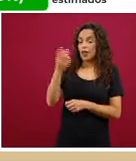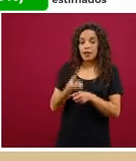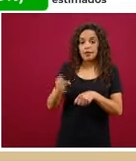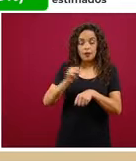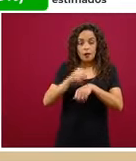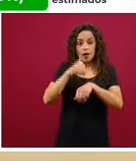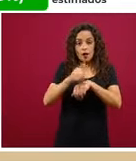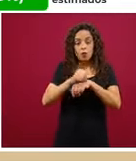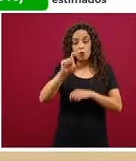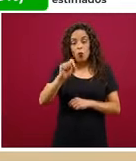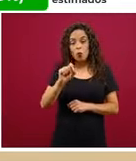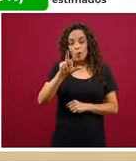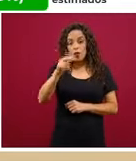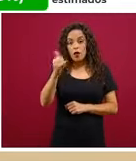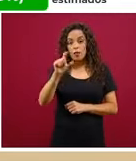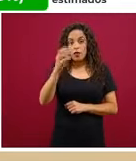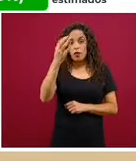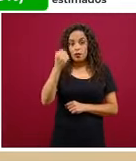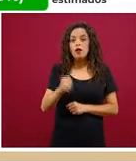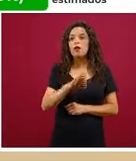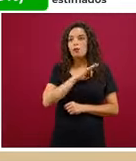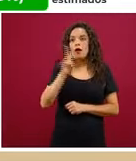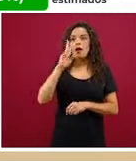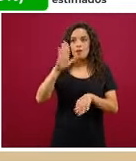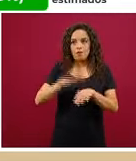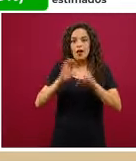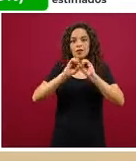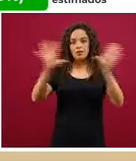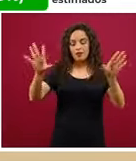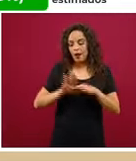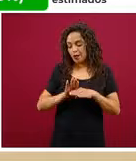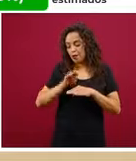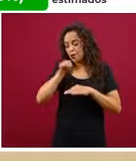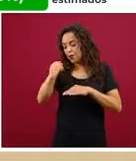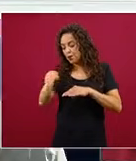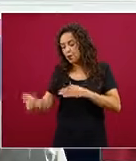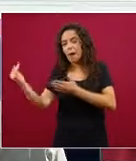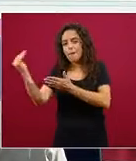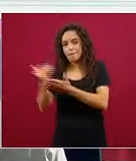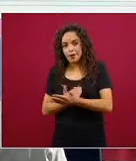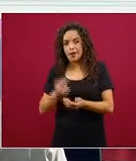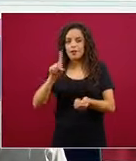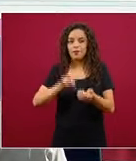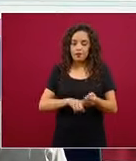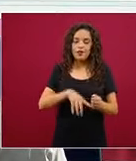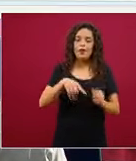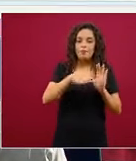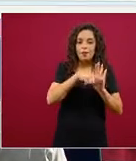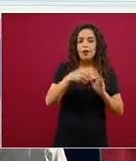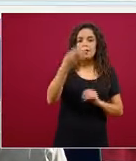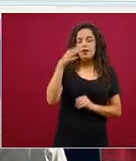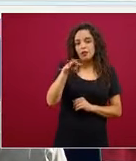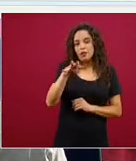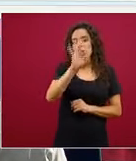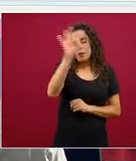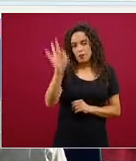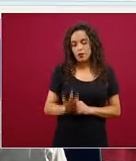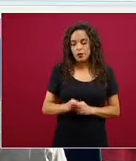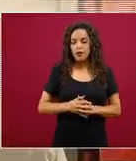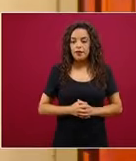28 y 29, ya con un descenso más claro, siendo de menos 19%. Los casos activos estimados o la epidemia